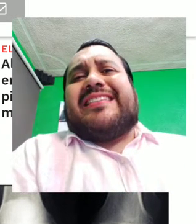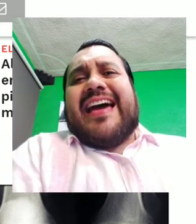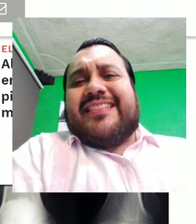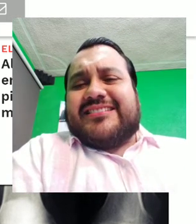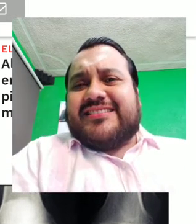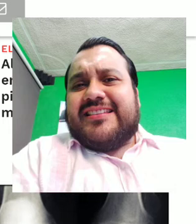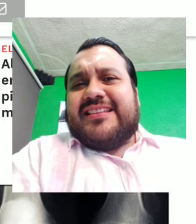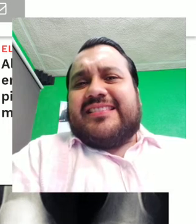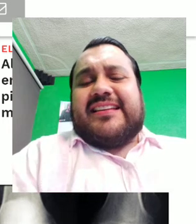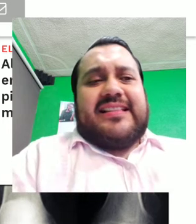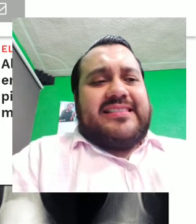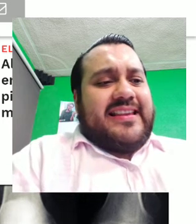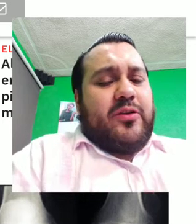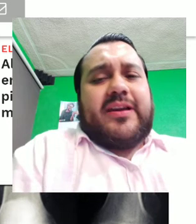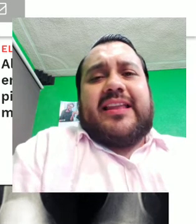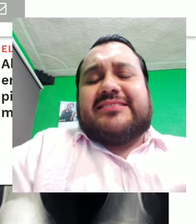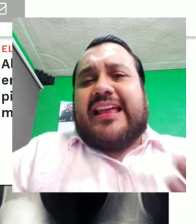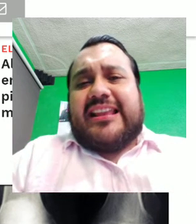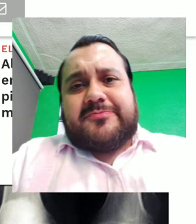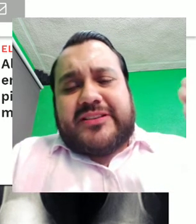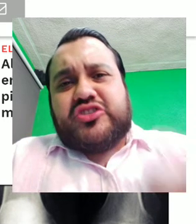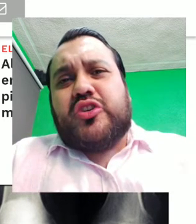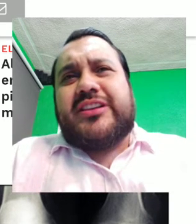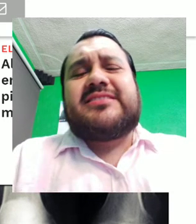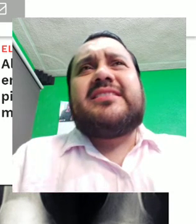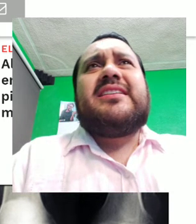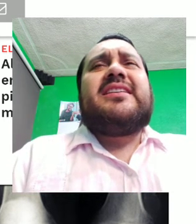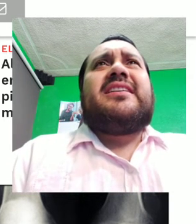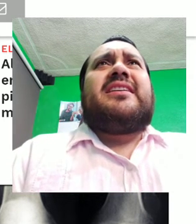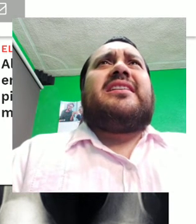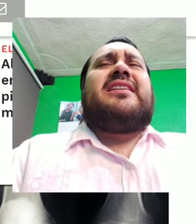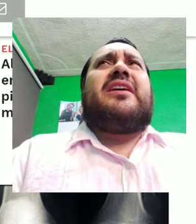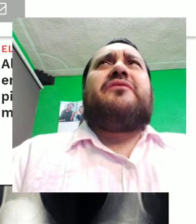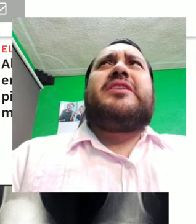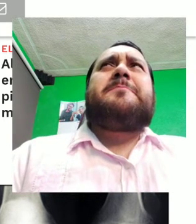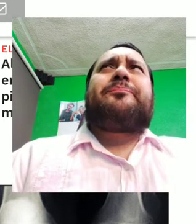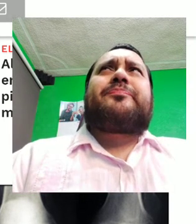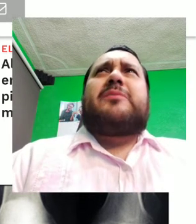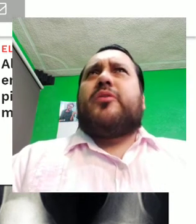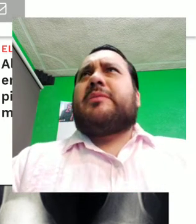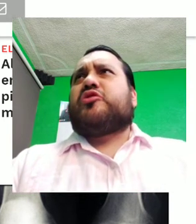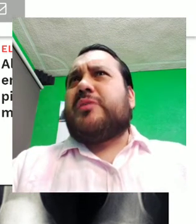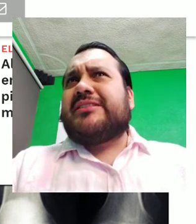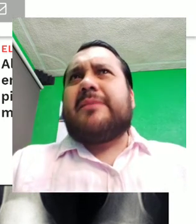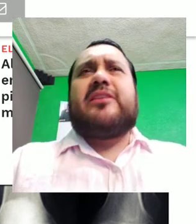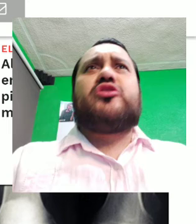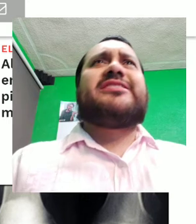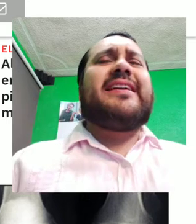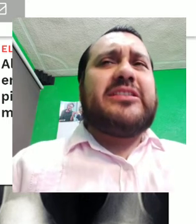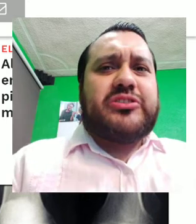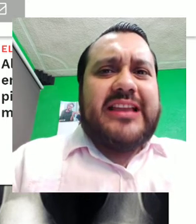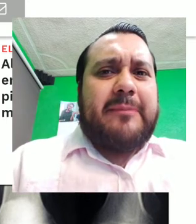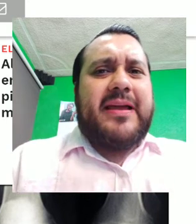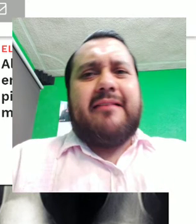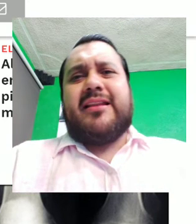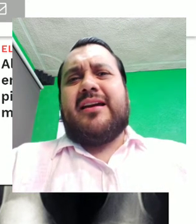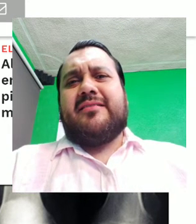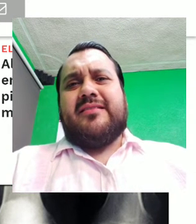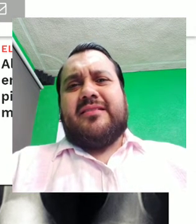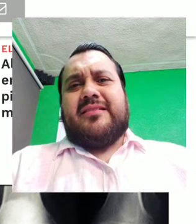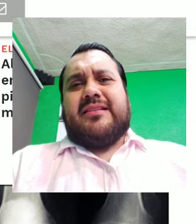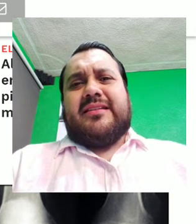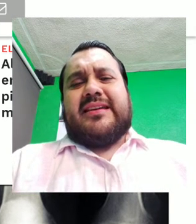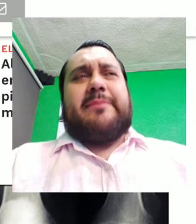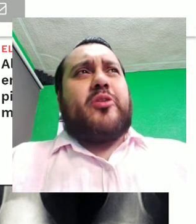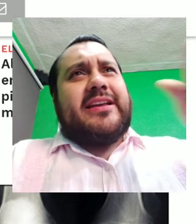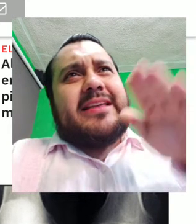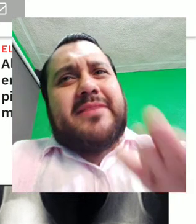mensualidades del dinero que les dan las pensiones en fin podemos ver también los créditos a la palabra